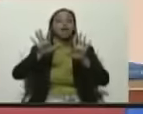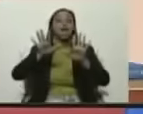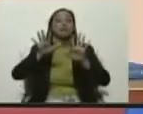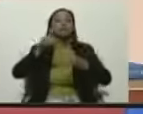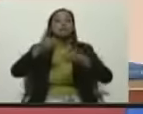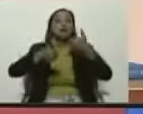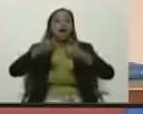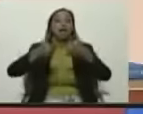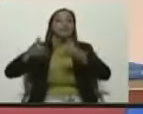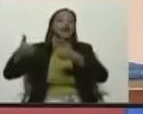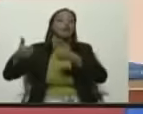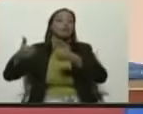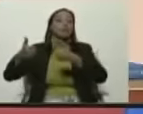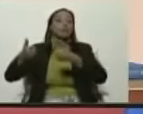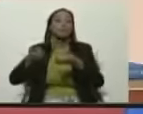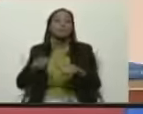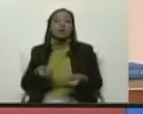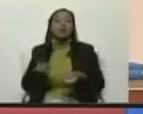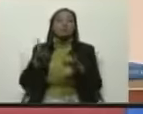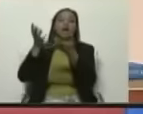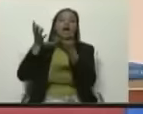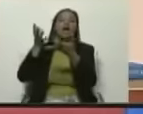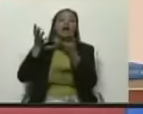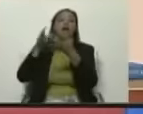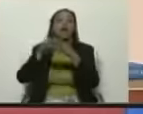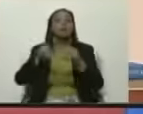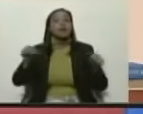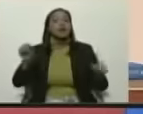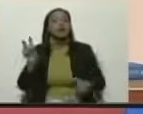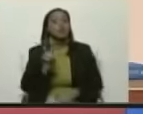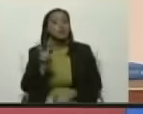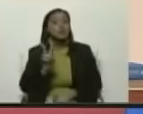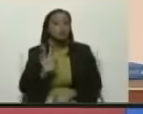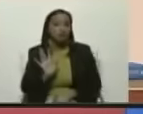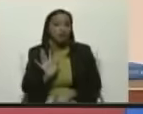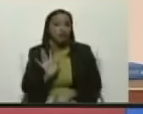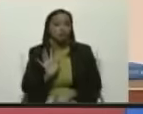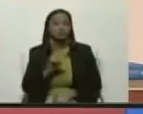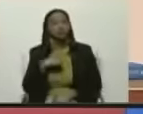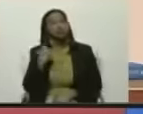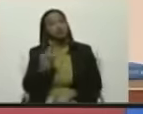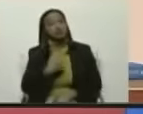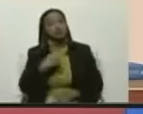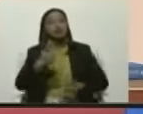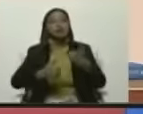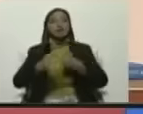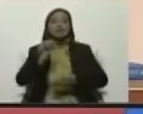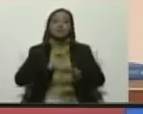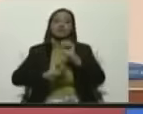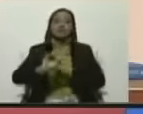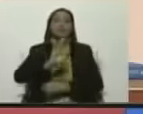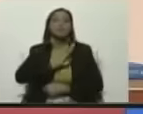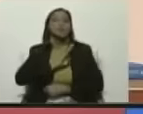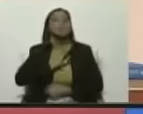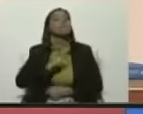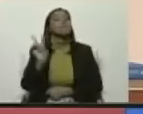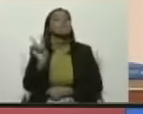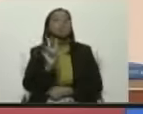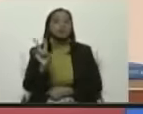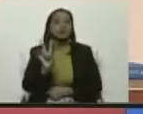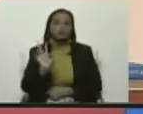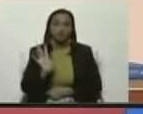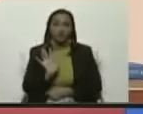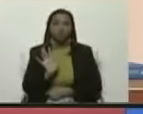a la entrega de la patria. Nosotros tenemos un candidato para la defensa de la soberanía de nuestro país. Y yo creo que